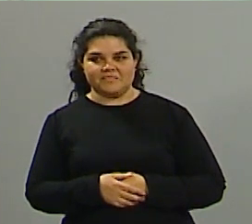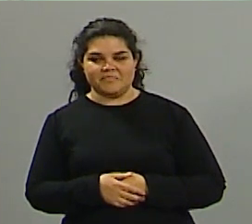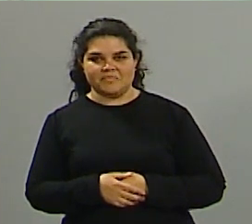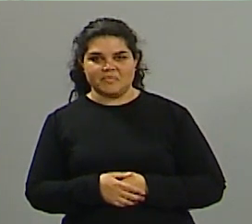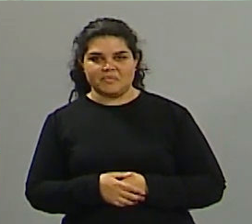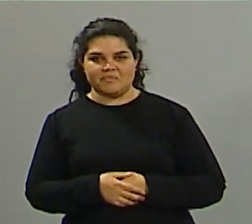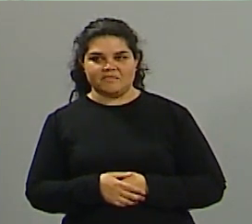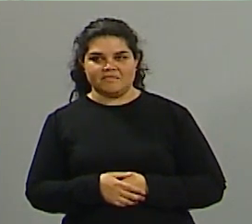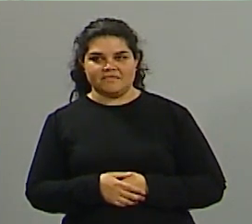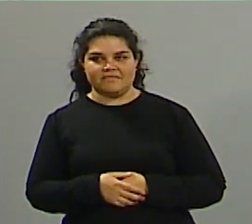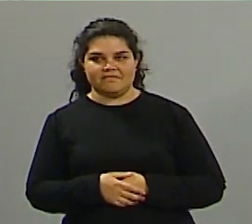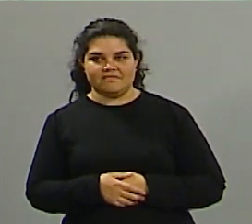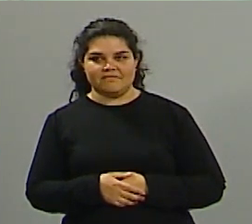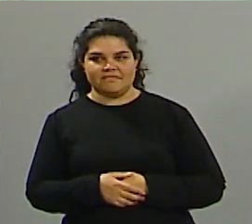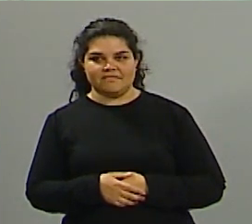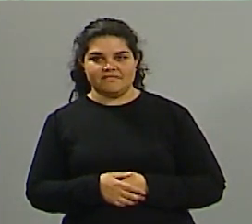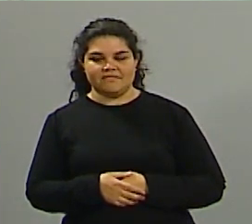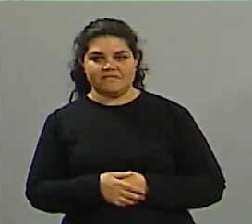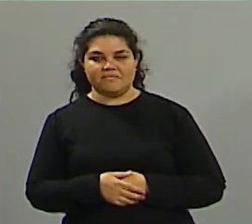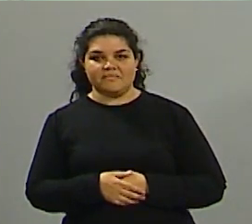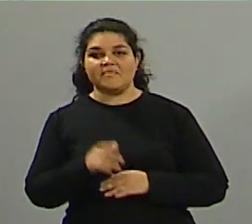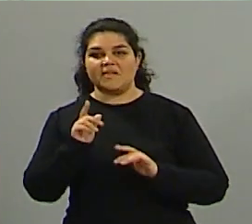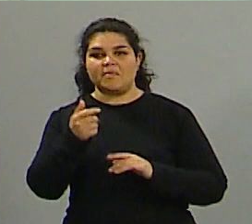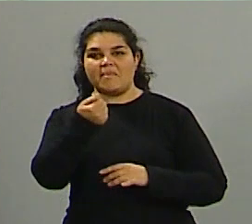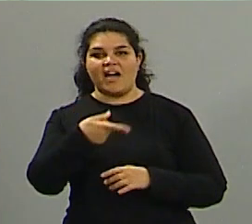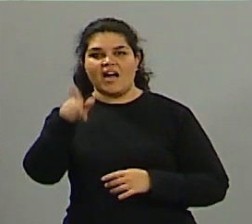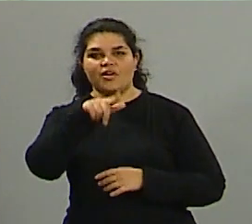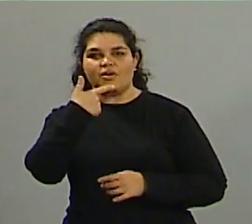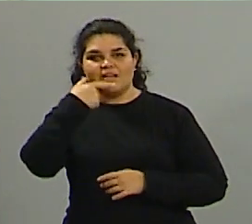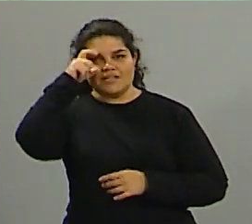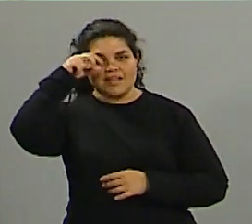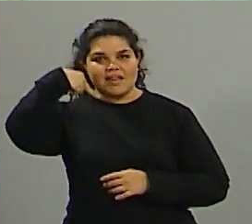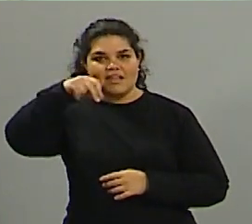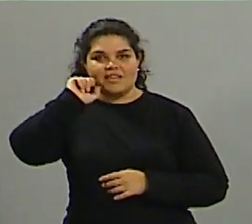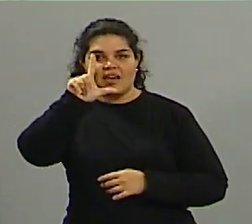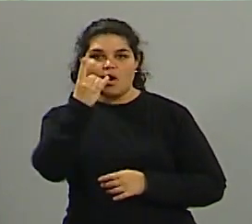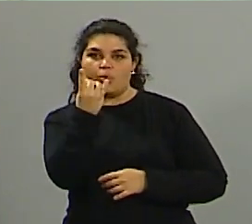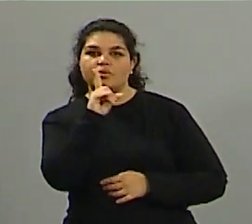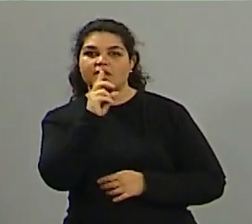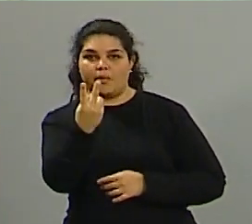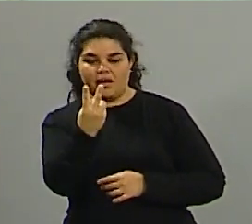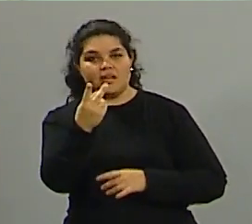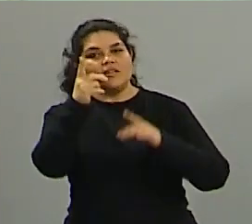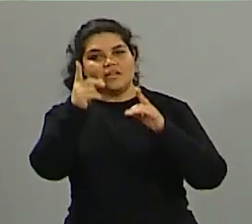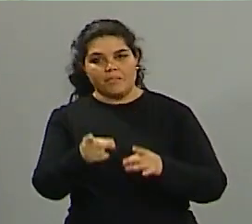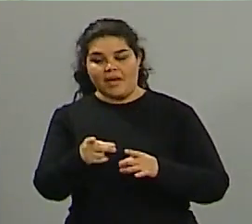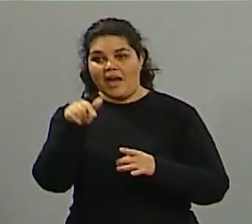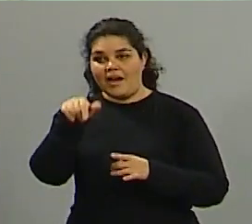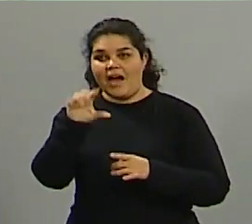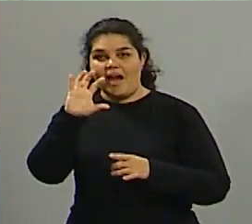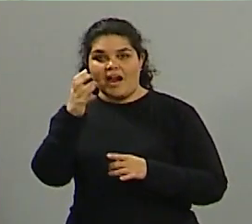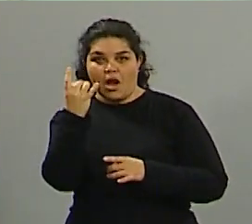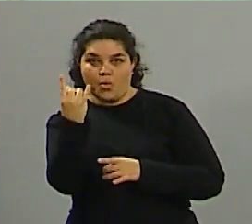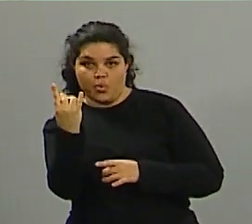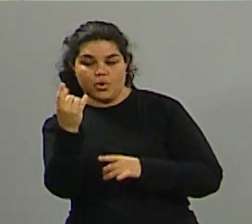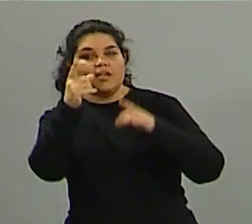alguna inquietud. Estamos en Twitter como @señalutv, también estamos en Facebook como Señalu y en